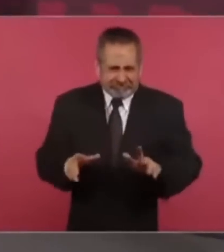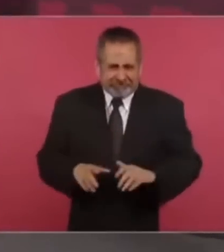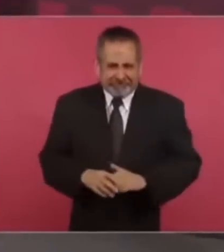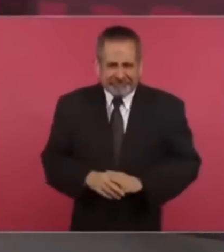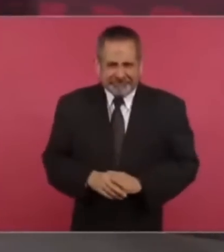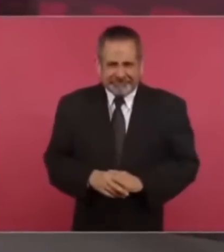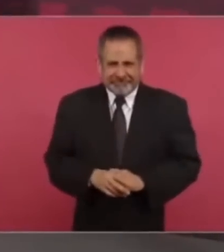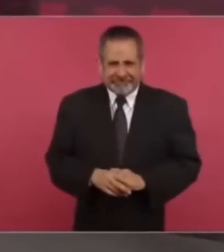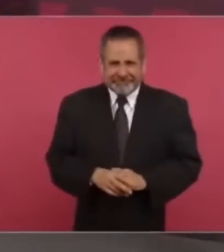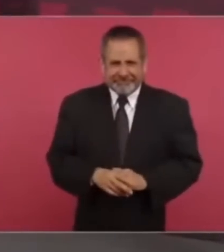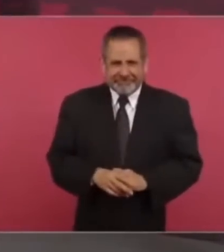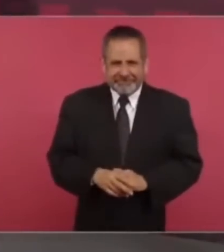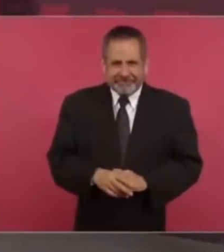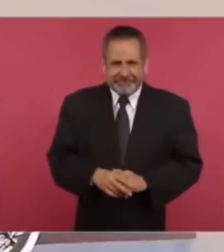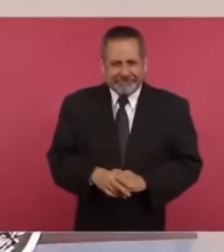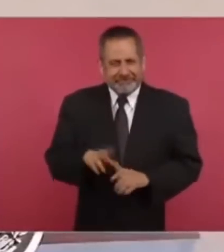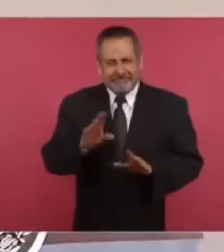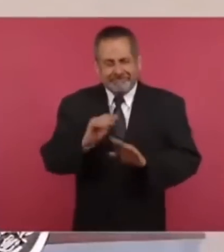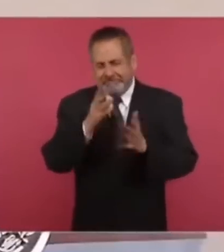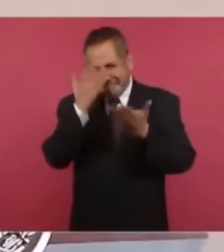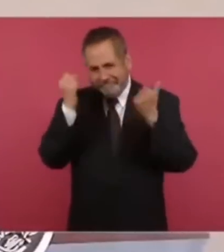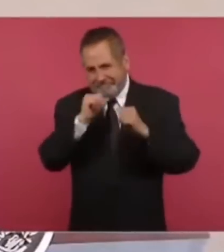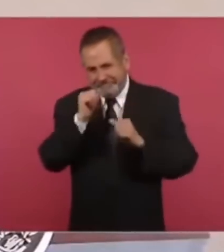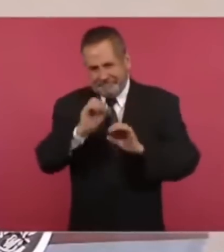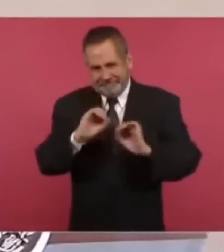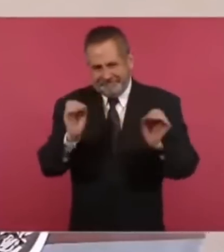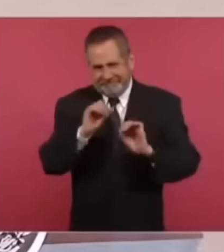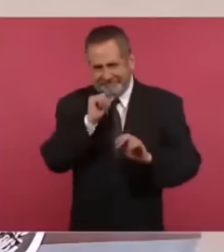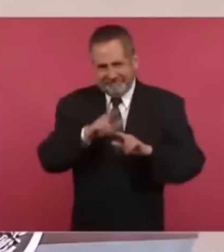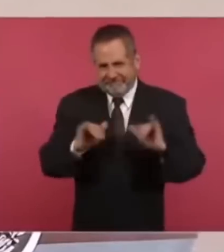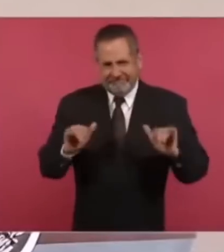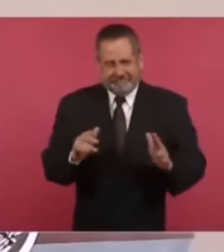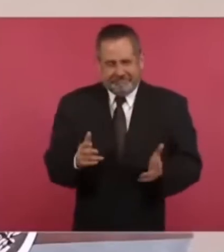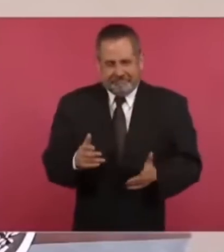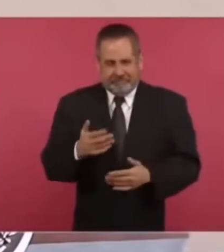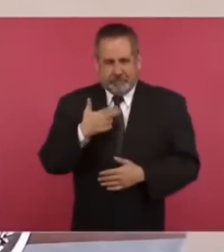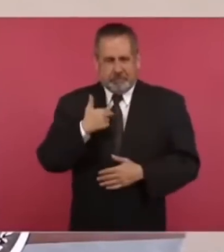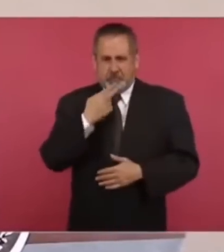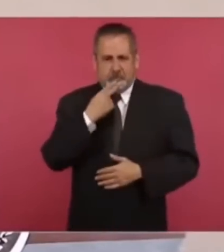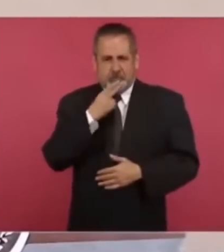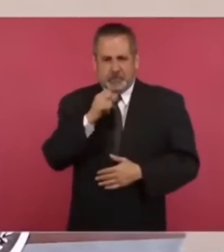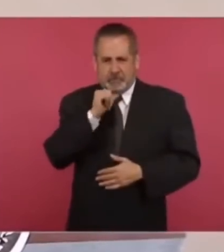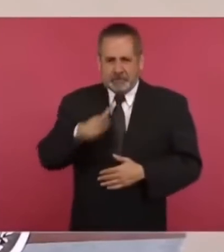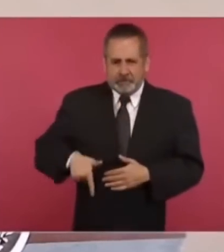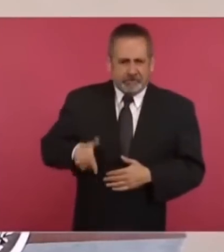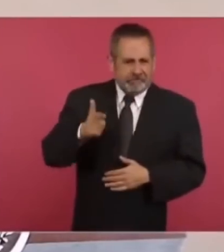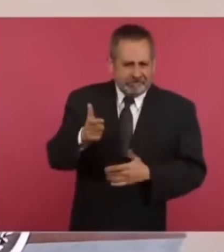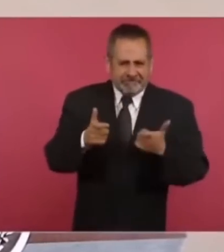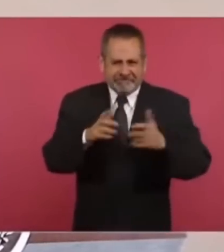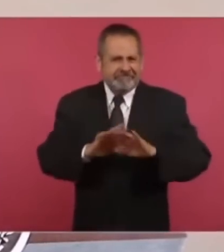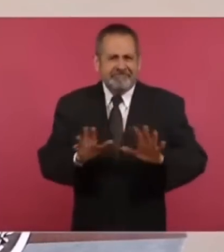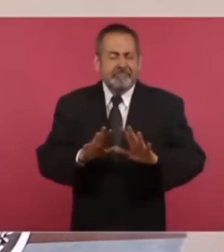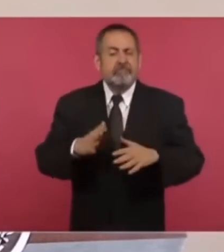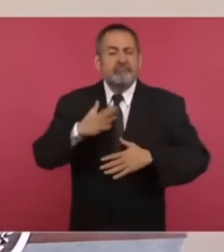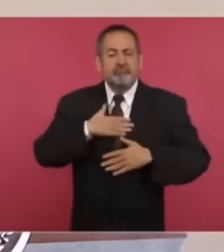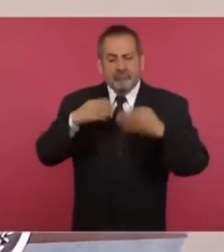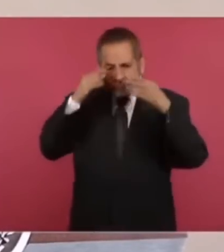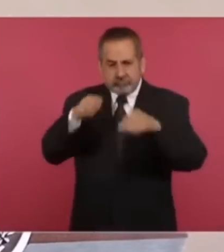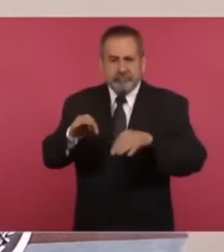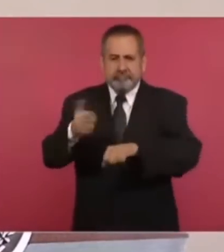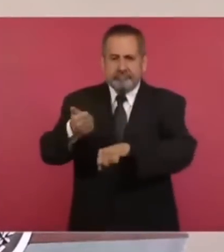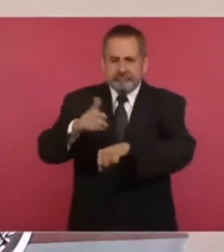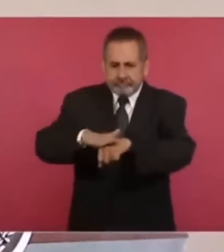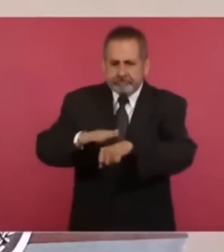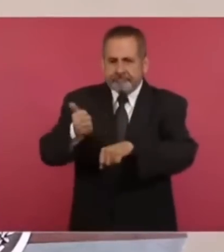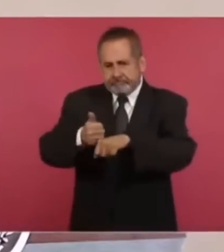sí, de combate y todo sí, eso. Sí. No, para nada, señor presidente, pues toda mi actividad ha estado en